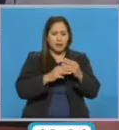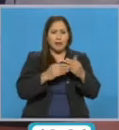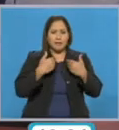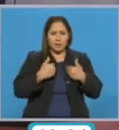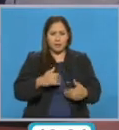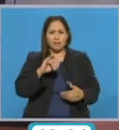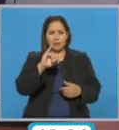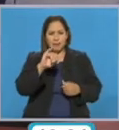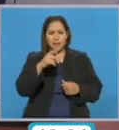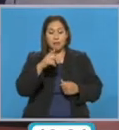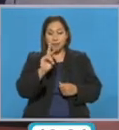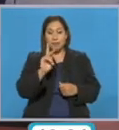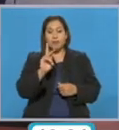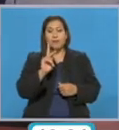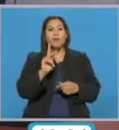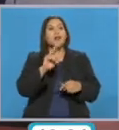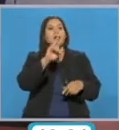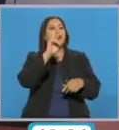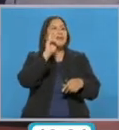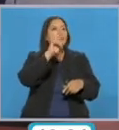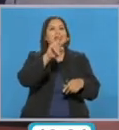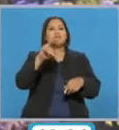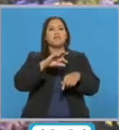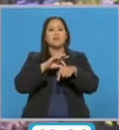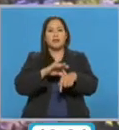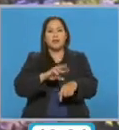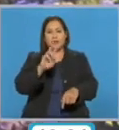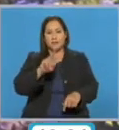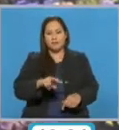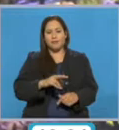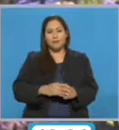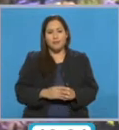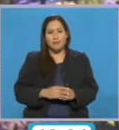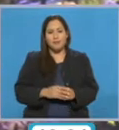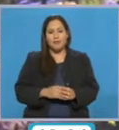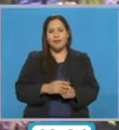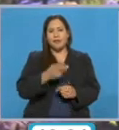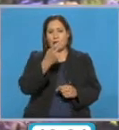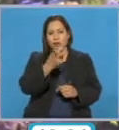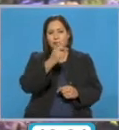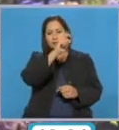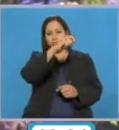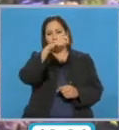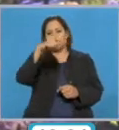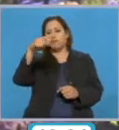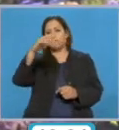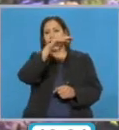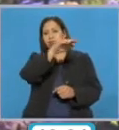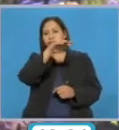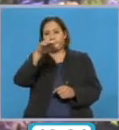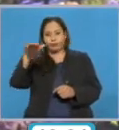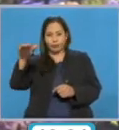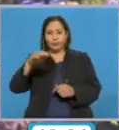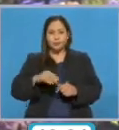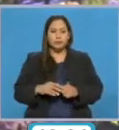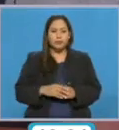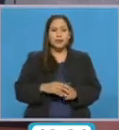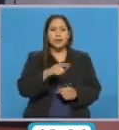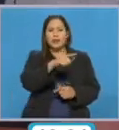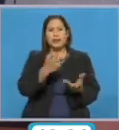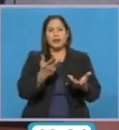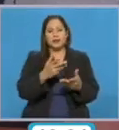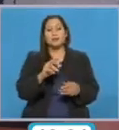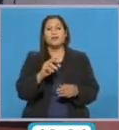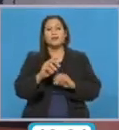sino sobre lo que es la realidad, ¿no? Y es donde se está basando en la mayor parte de las actividades y los sentidos que realiza.